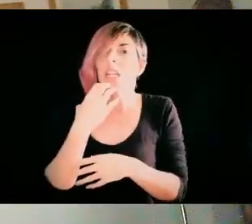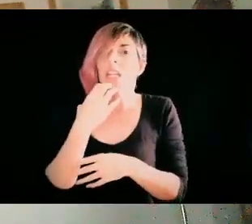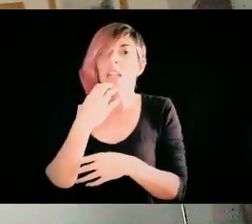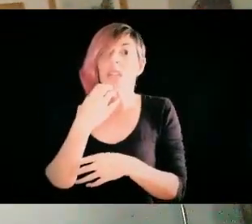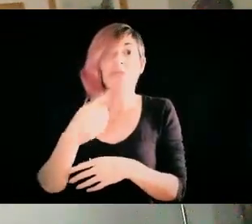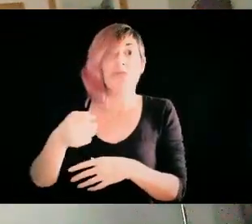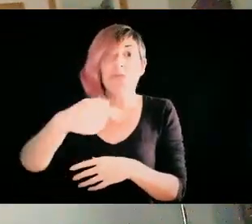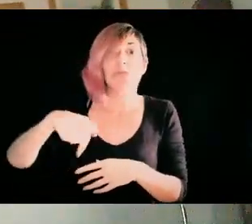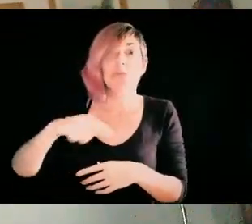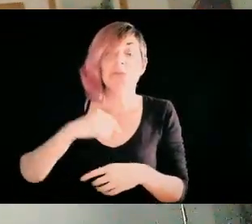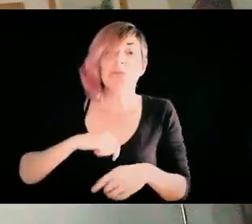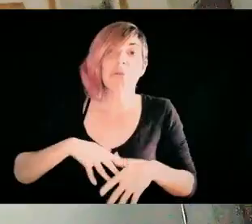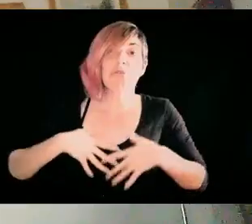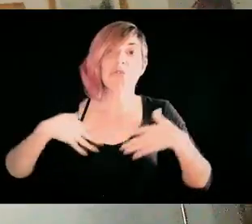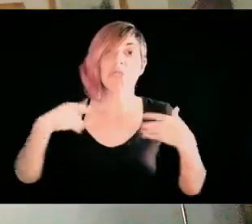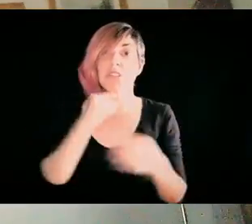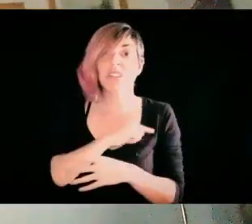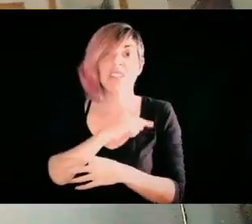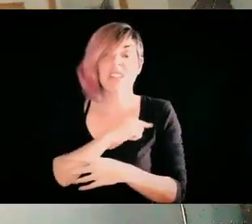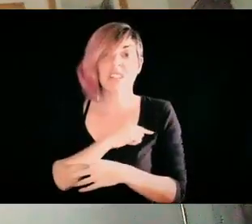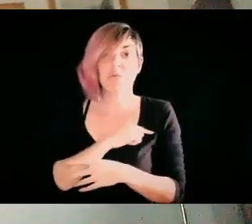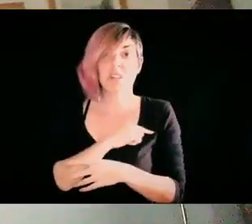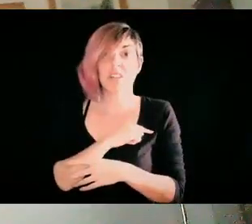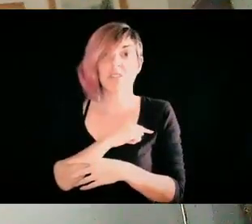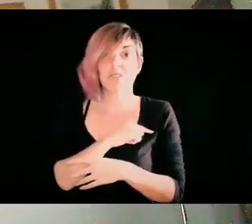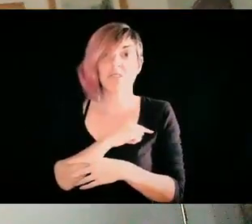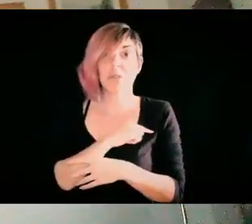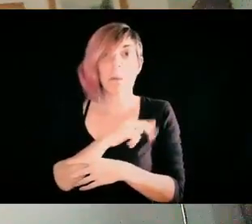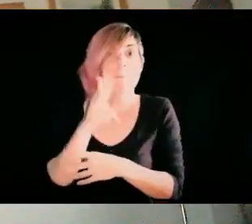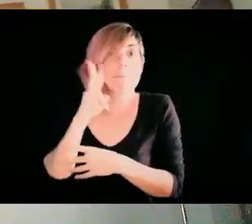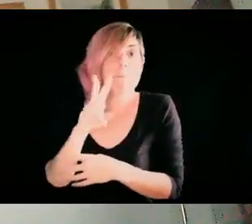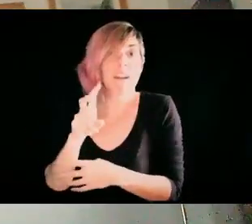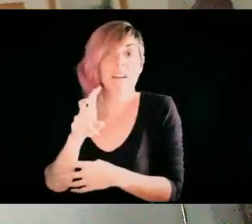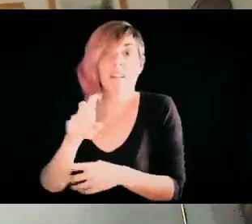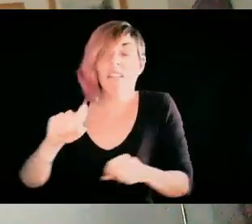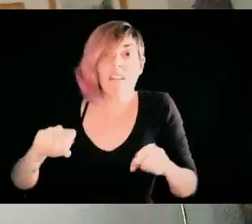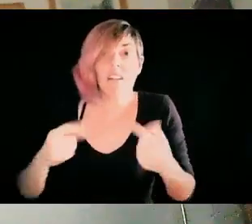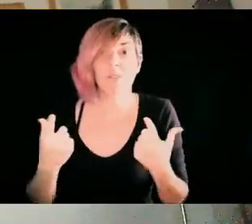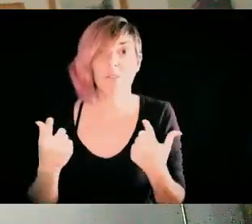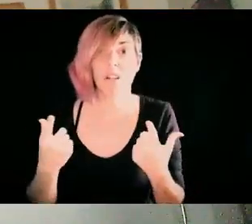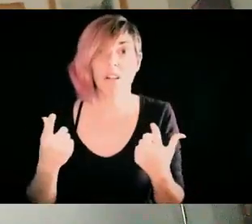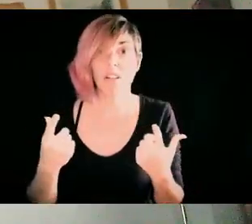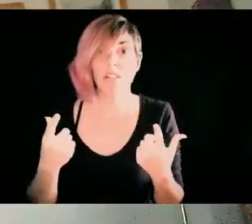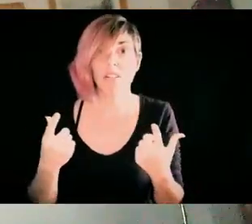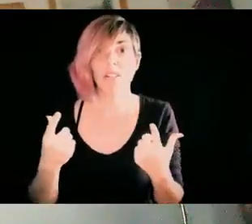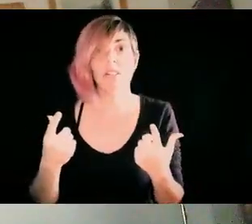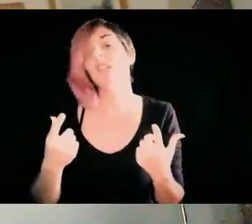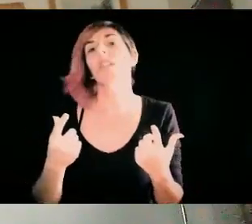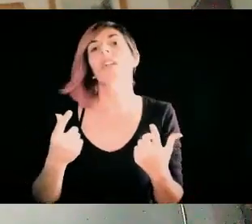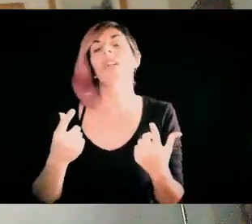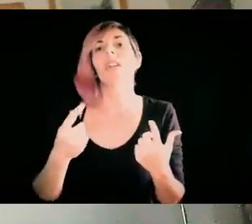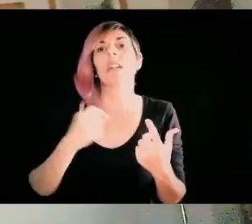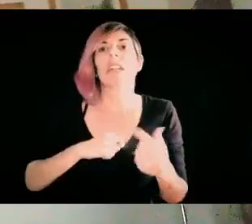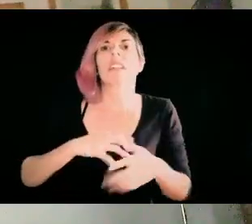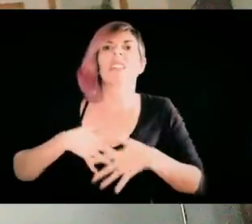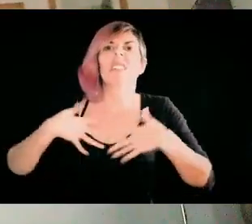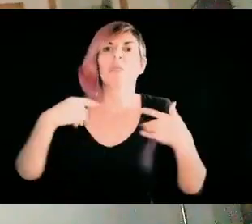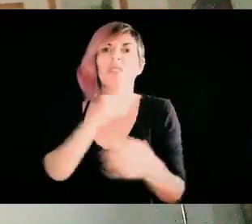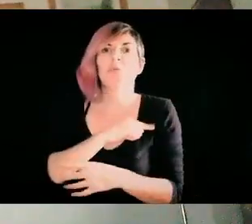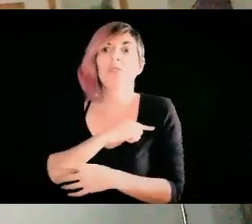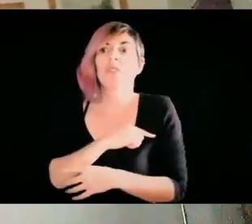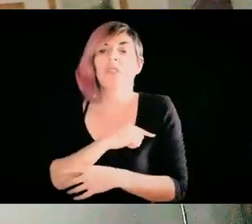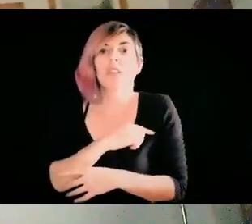ver que si simplemente vemos las emociones y los sentimientos, y esas emociones y sentimientos como naturales,